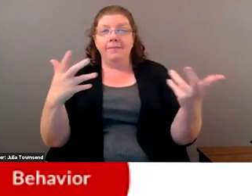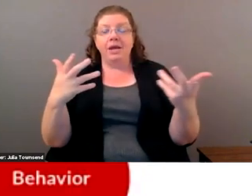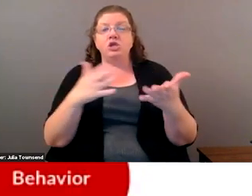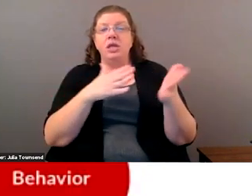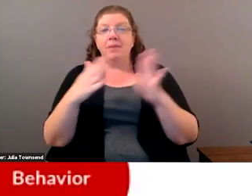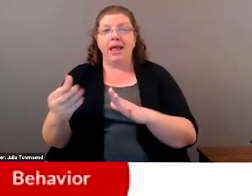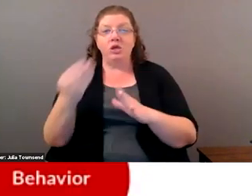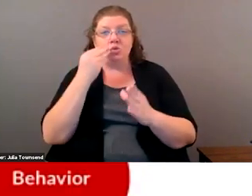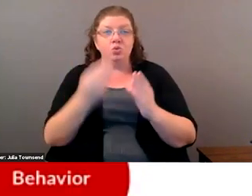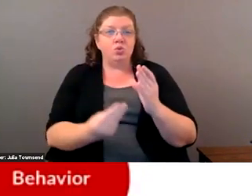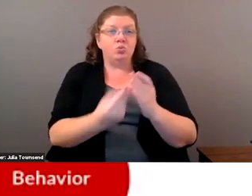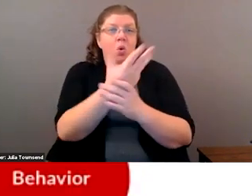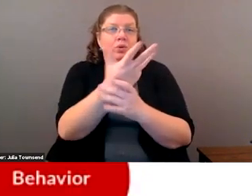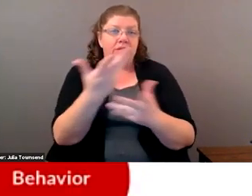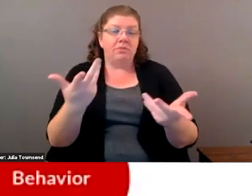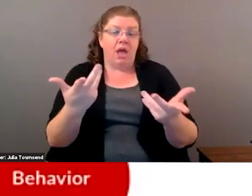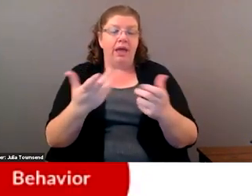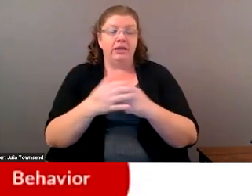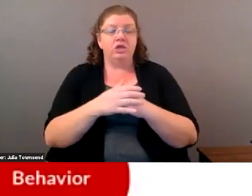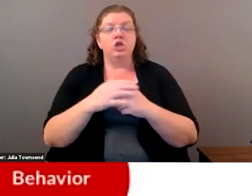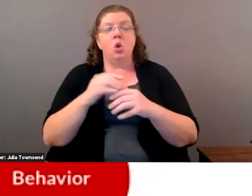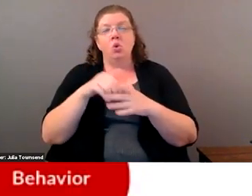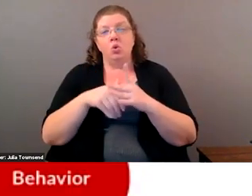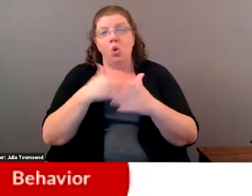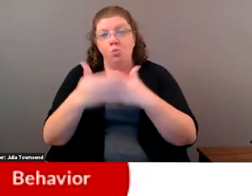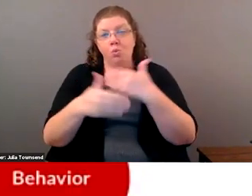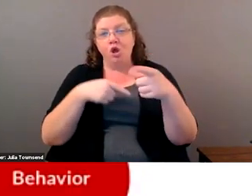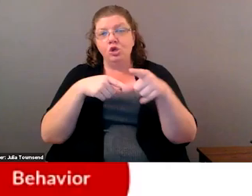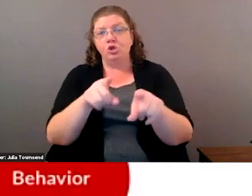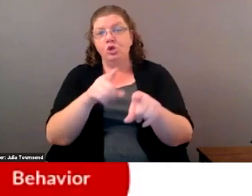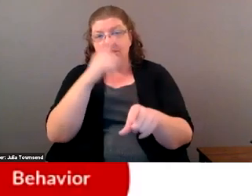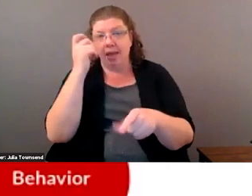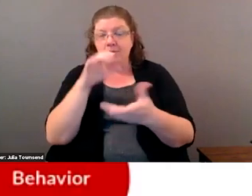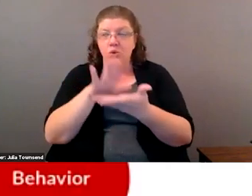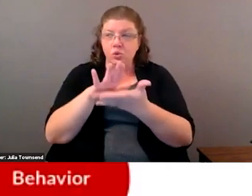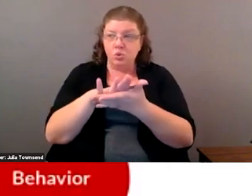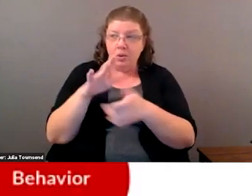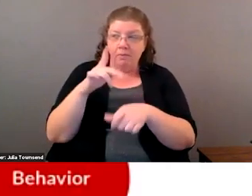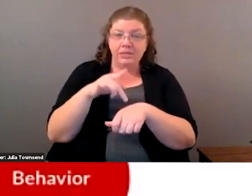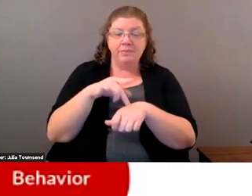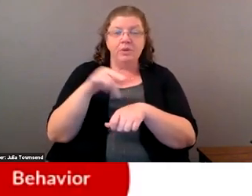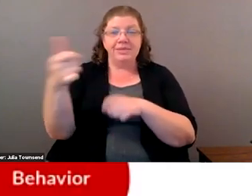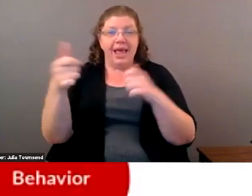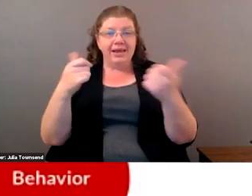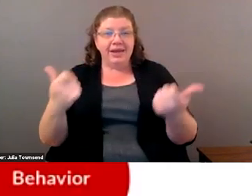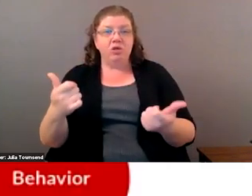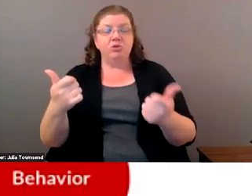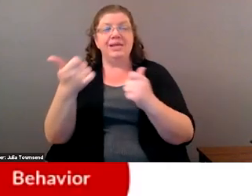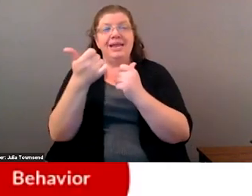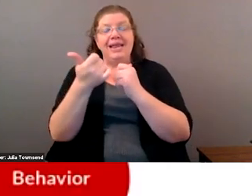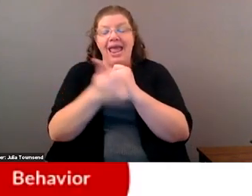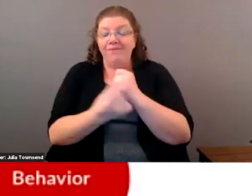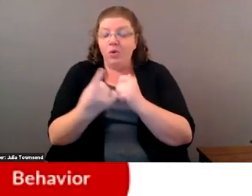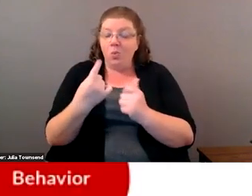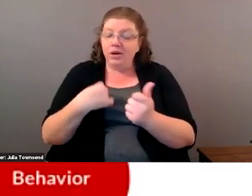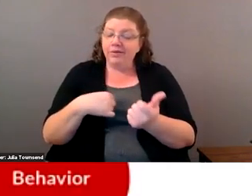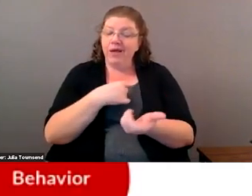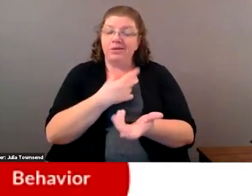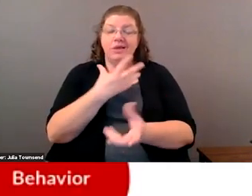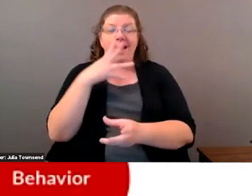áreas y los se pueden fijar metas para su escuela respecto a qué tanto necesitan crecer y vamos a ver este proceso en